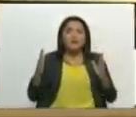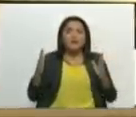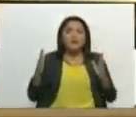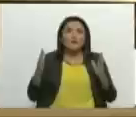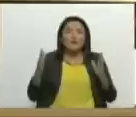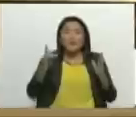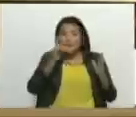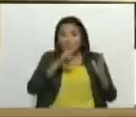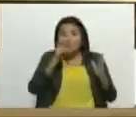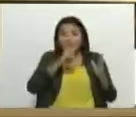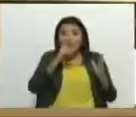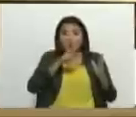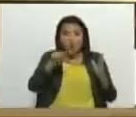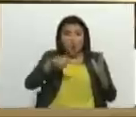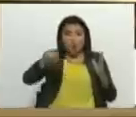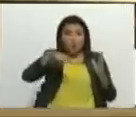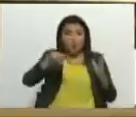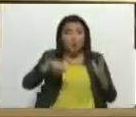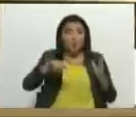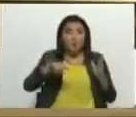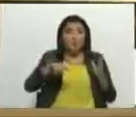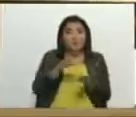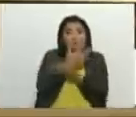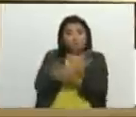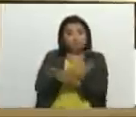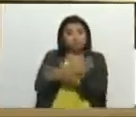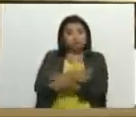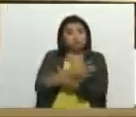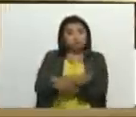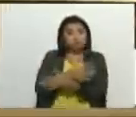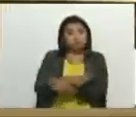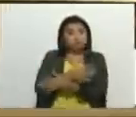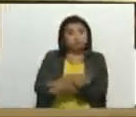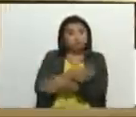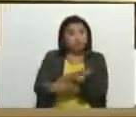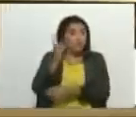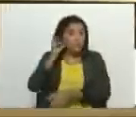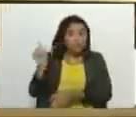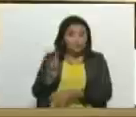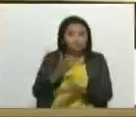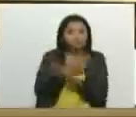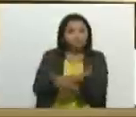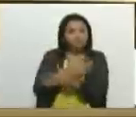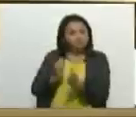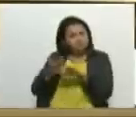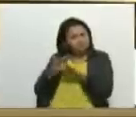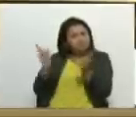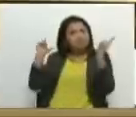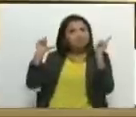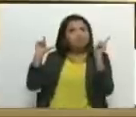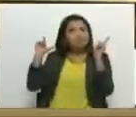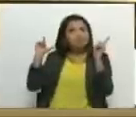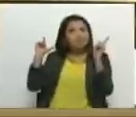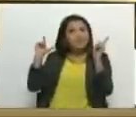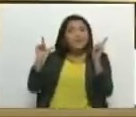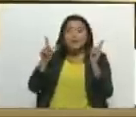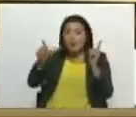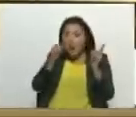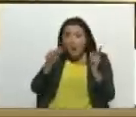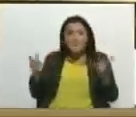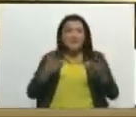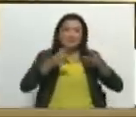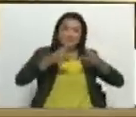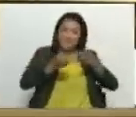de prostitución, porque es lo que era, con presencia de trabajos de trabajadoras sexuales, y lo hizo como una gran cosa, como una gran